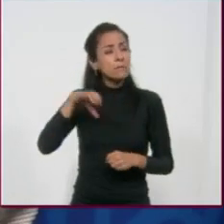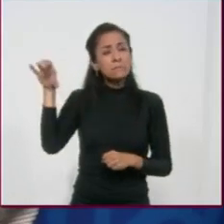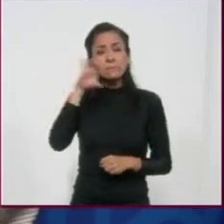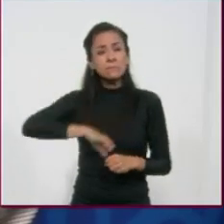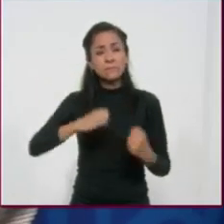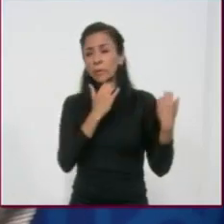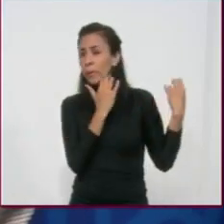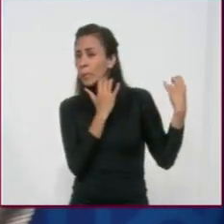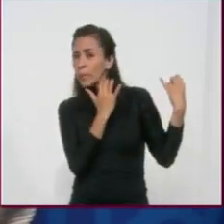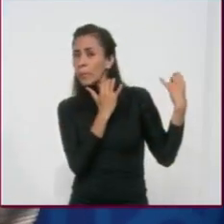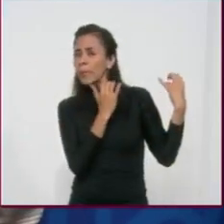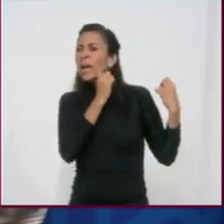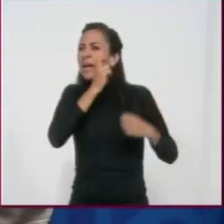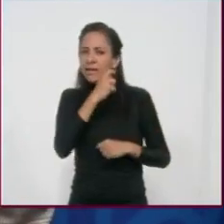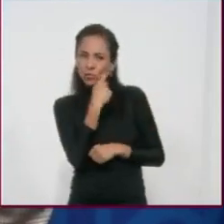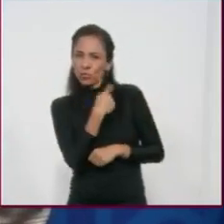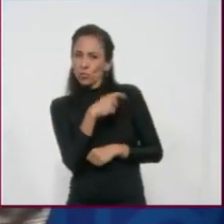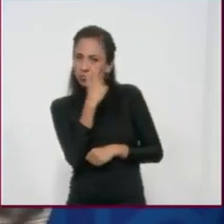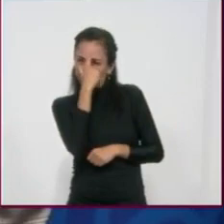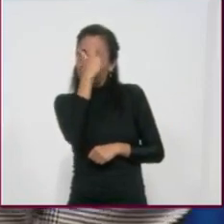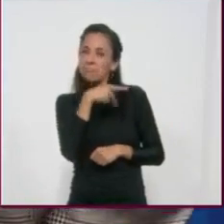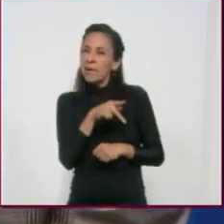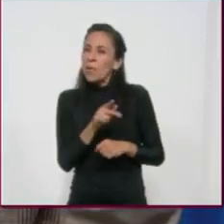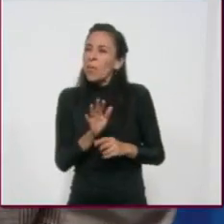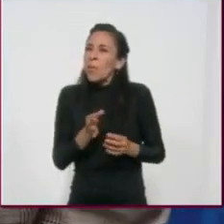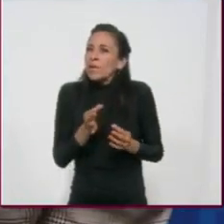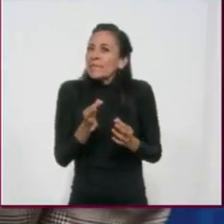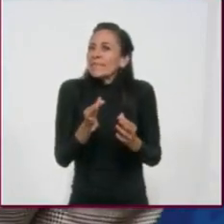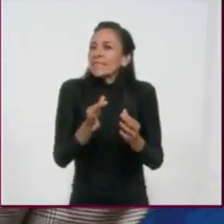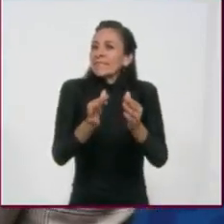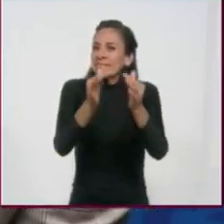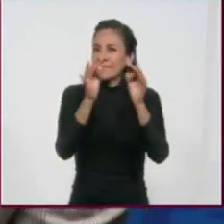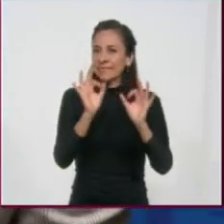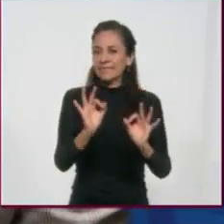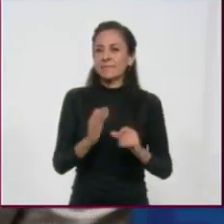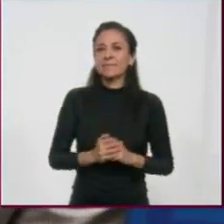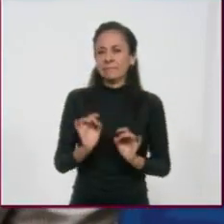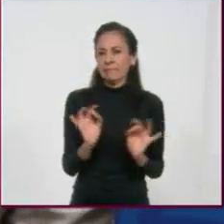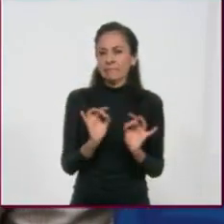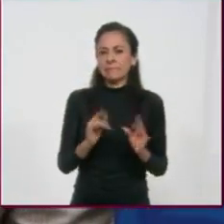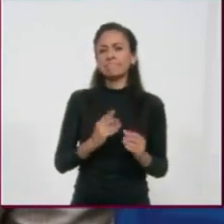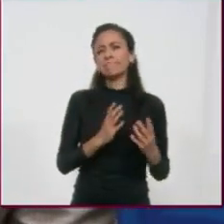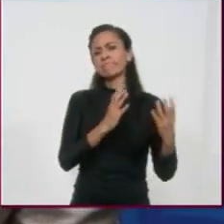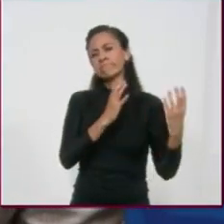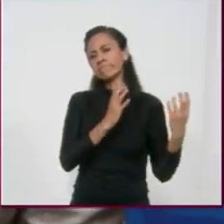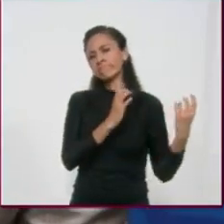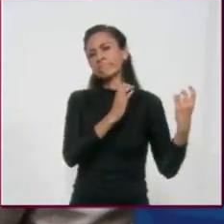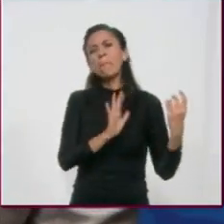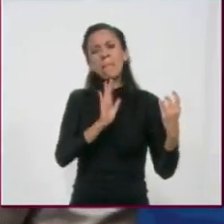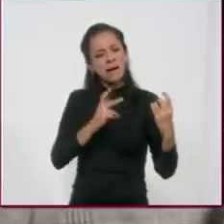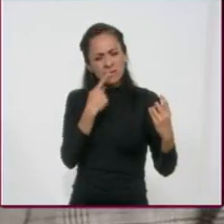el lado muy lírico y delicado del instrumento. Sostiene la flauta de platino como si fuera una parte más de su